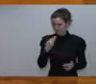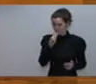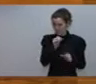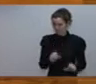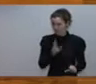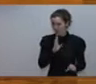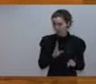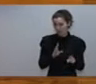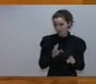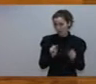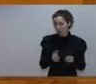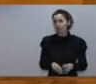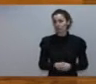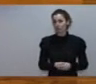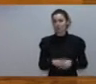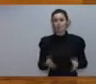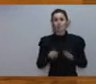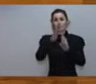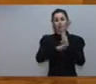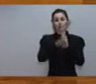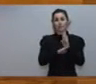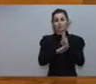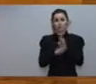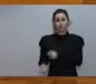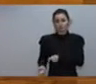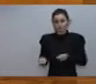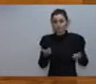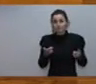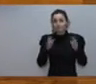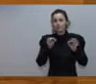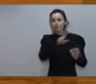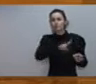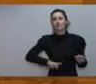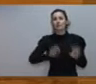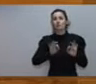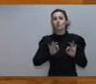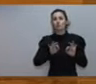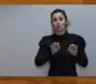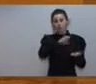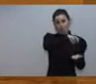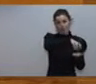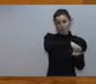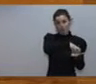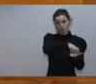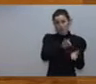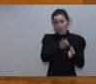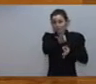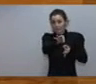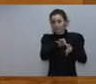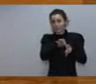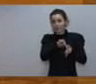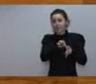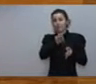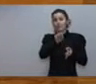así? Los menús de catering, mientras que la distancia al centro receptor no sea mayor de